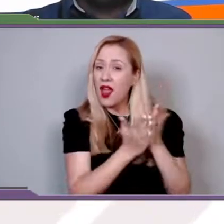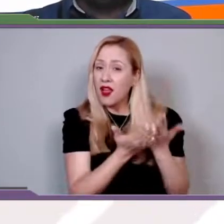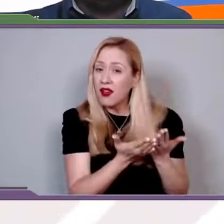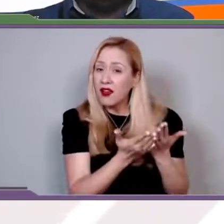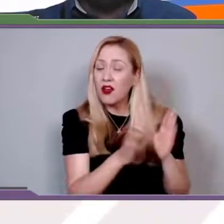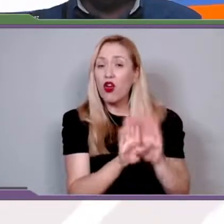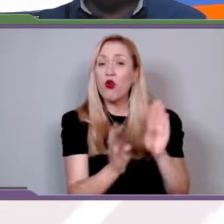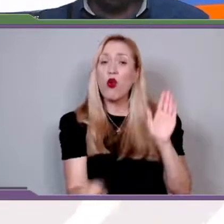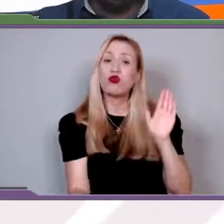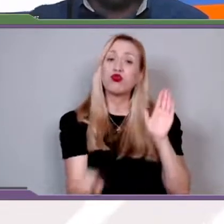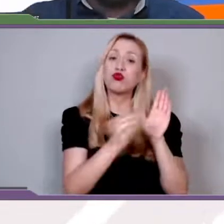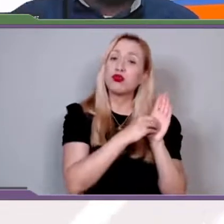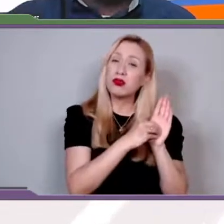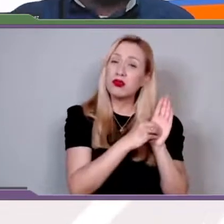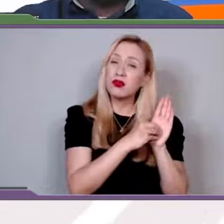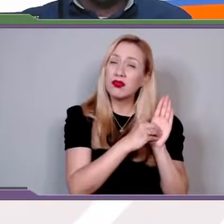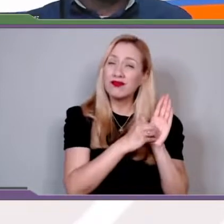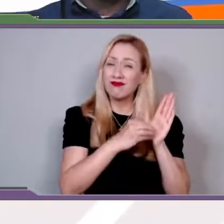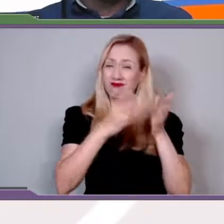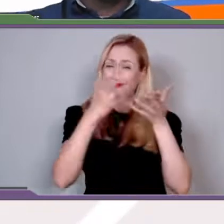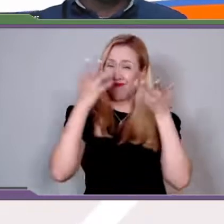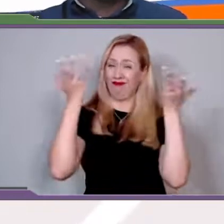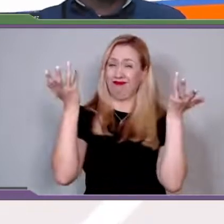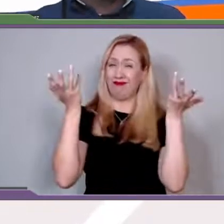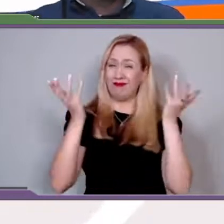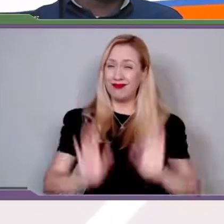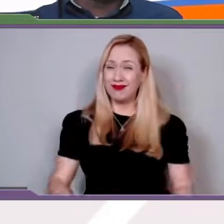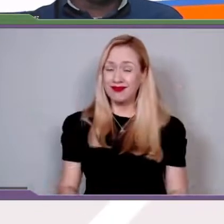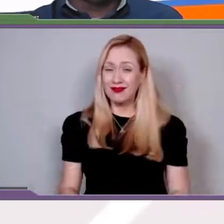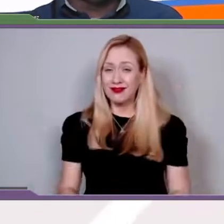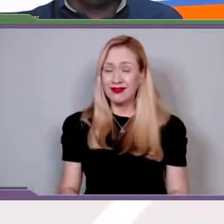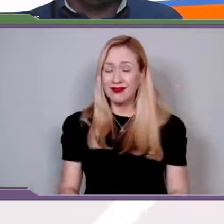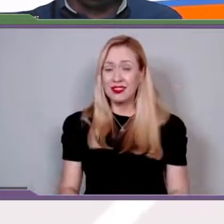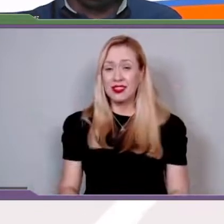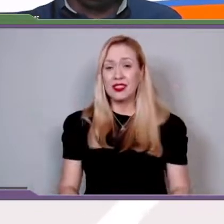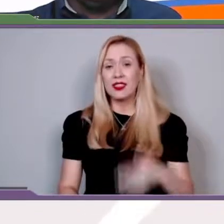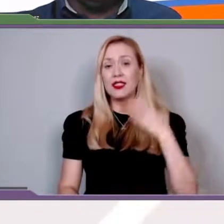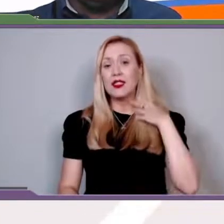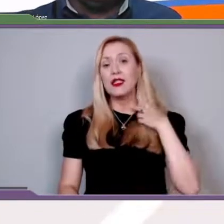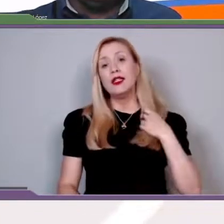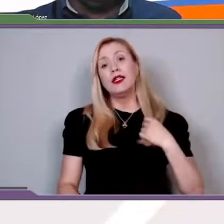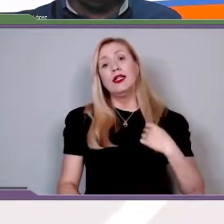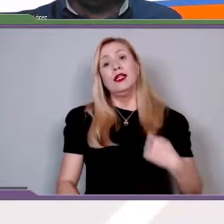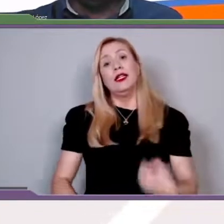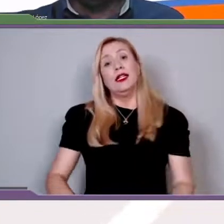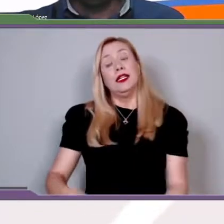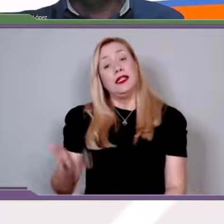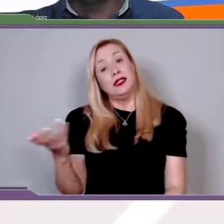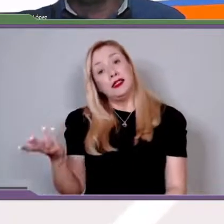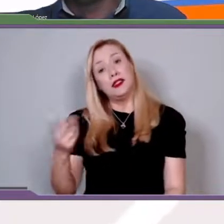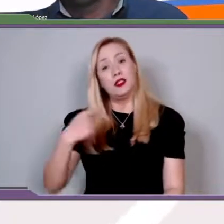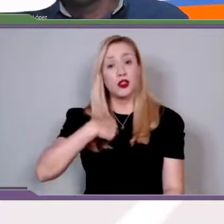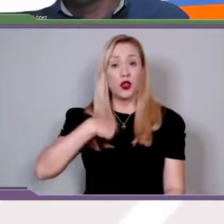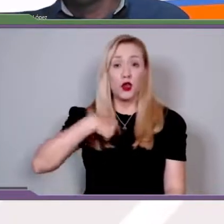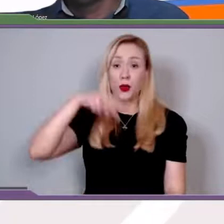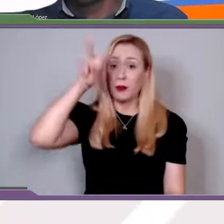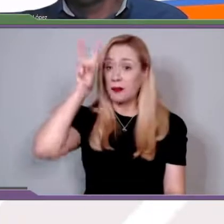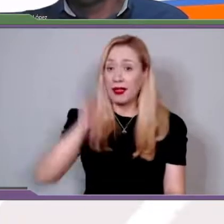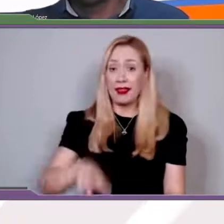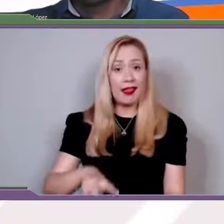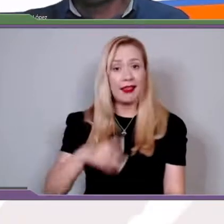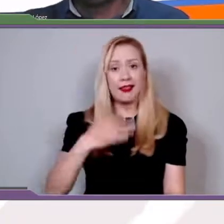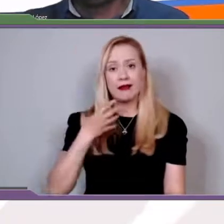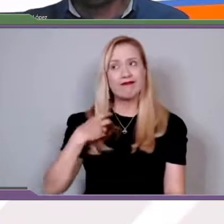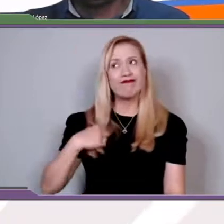clasificación En el internacional de CIE-10. enfermedades como enfermedad? ¿Cuál es tu opinión, Angélica? Yo la verdad veo que es